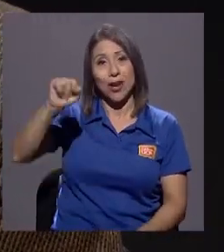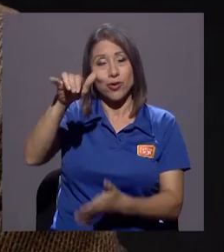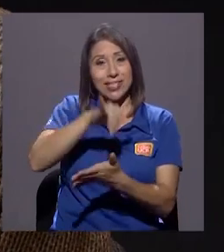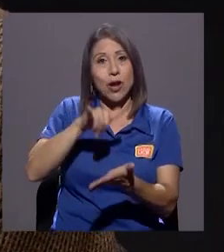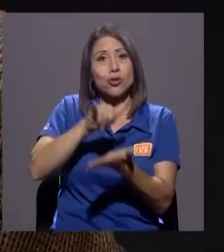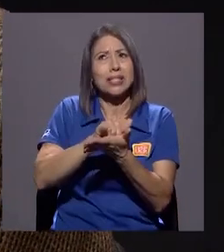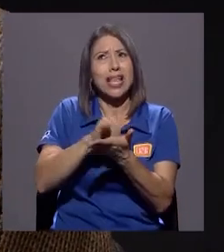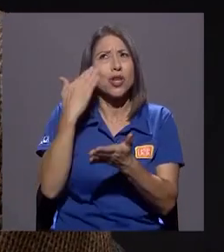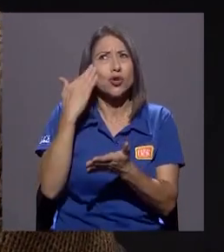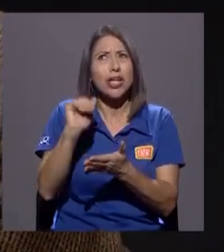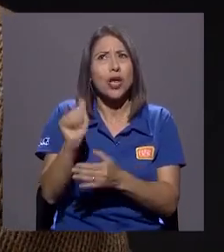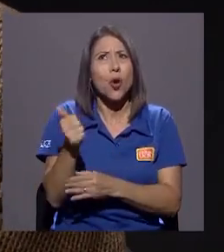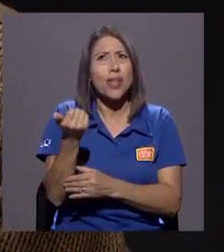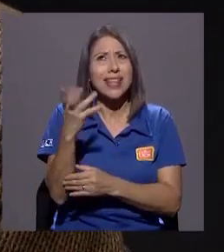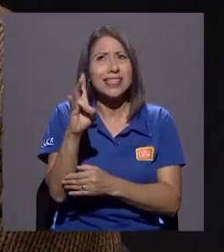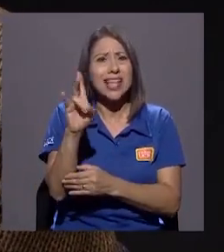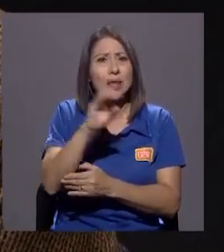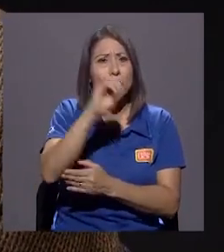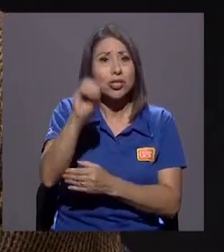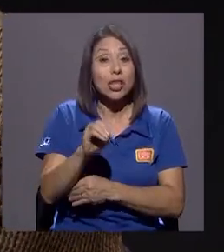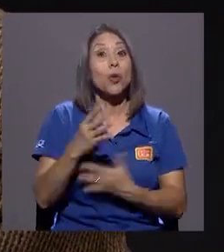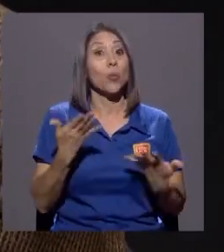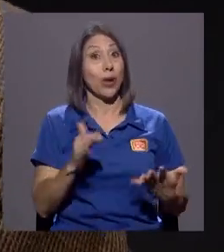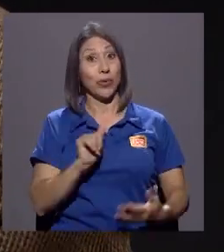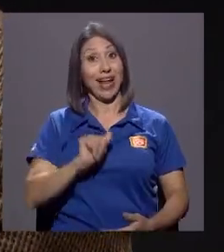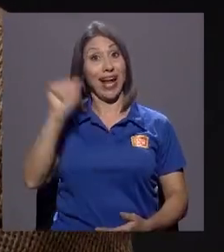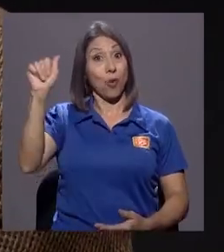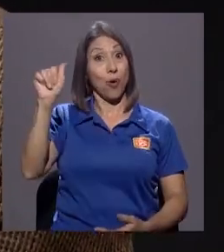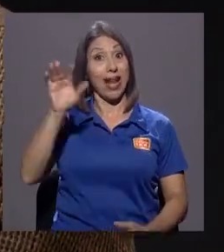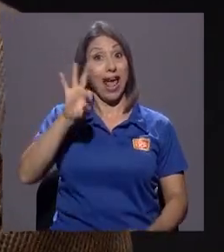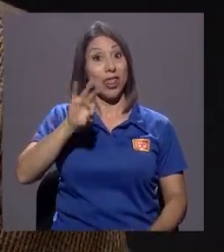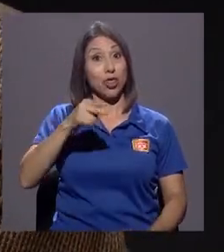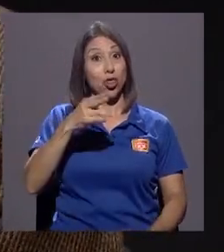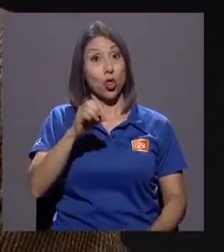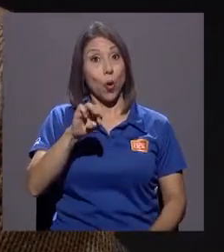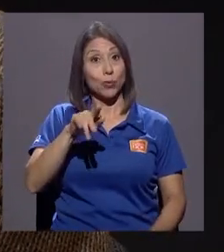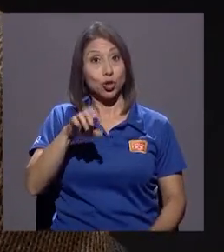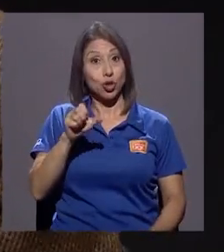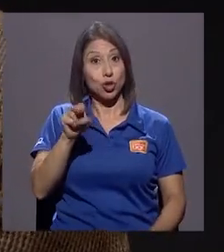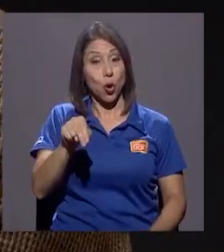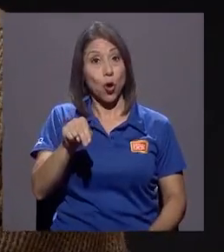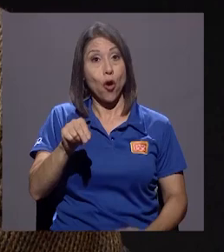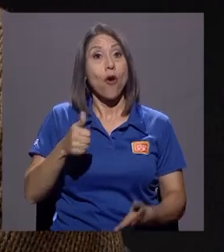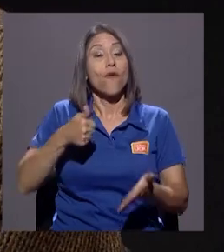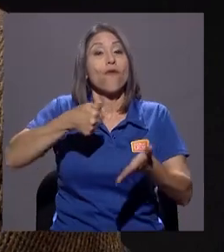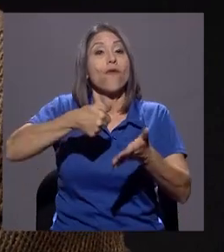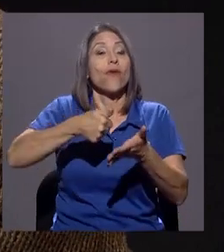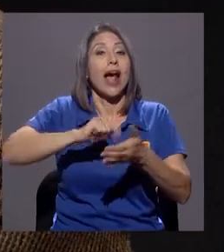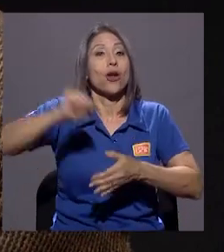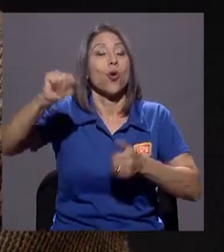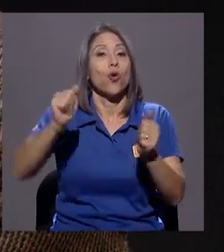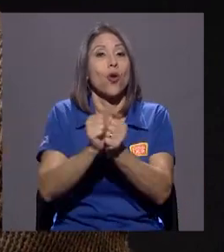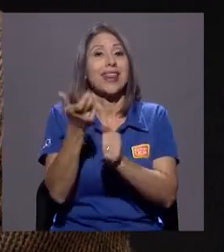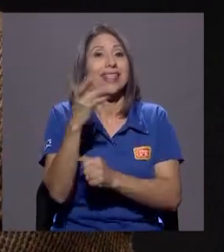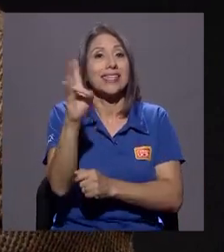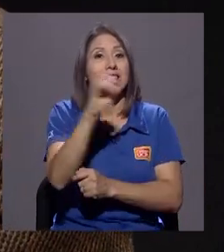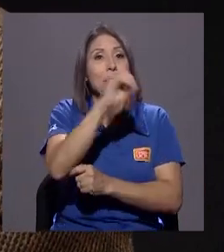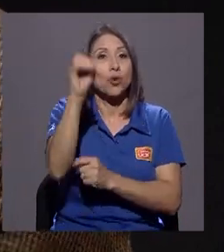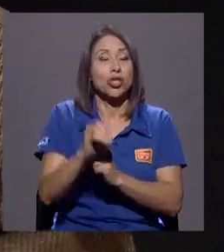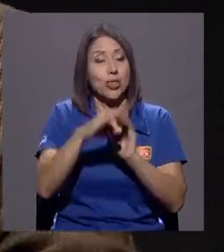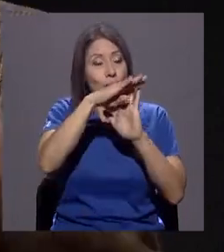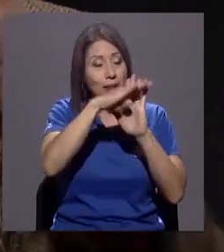pon en alajuela thompson ganó con el 17 por ciento del padrón y votaron en alajuela el 25 por ciento del padrón